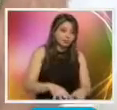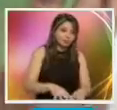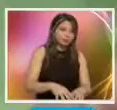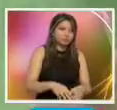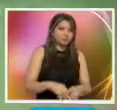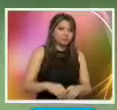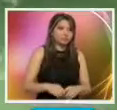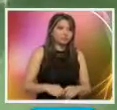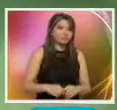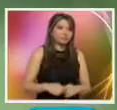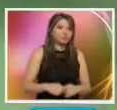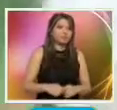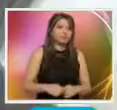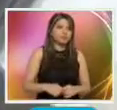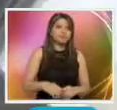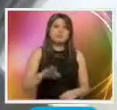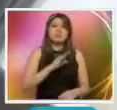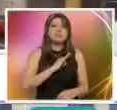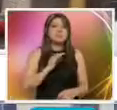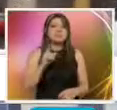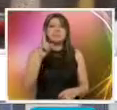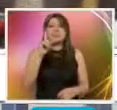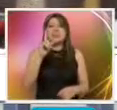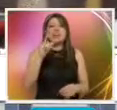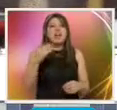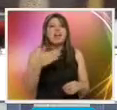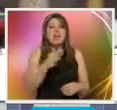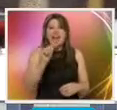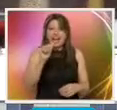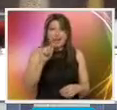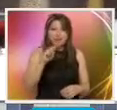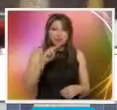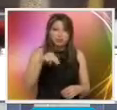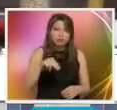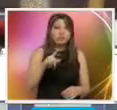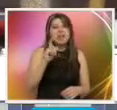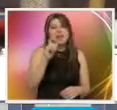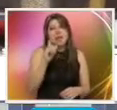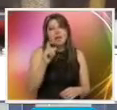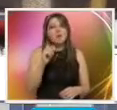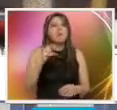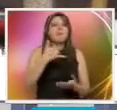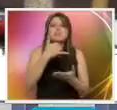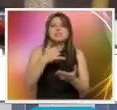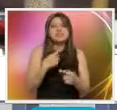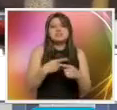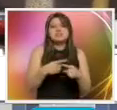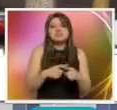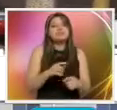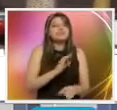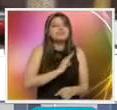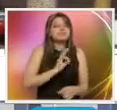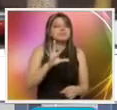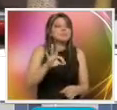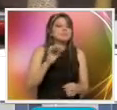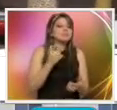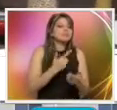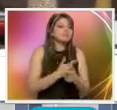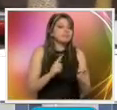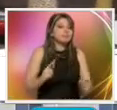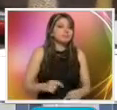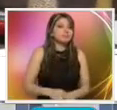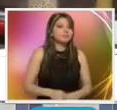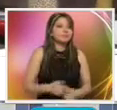cada persona, ¿no? Atún en agua, atún en aceite, ¿no? Atún en agua, en aceite. Ok. Tenemos el sartén bien caliente y vamos a picar un poquito de